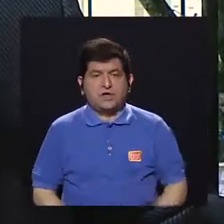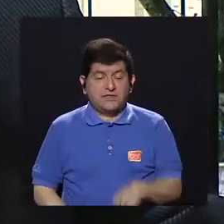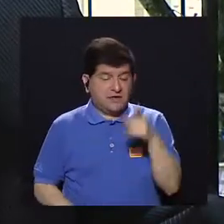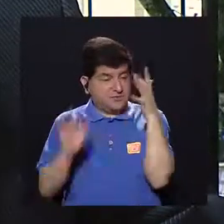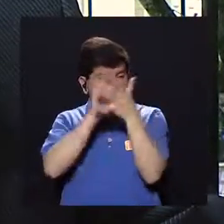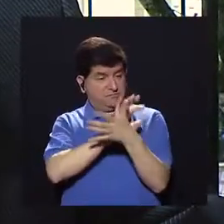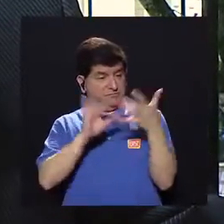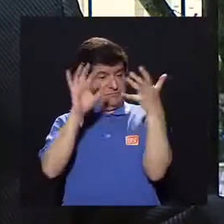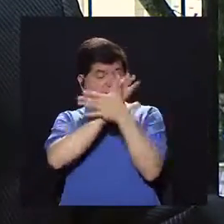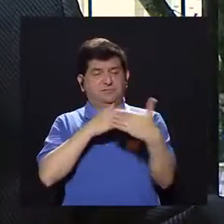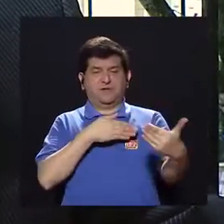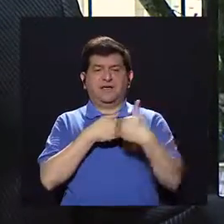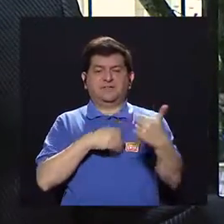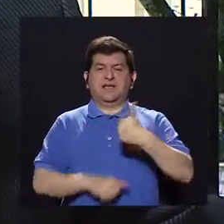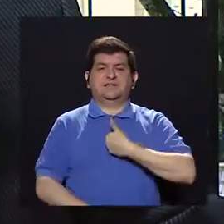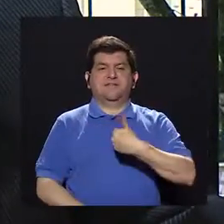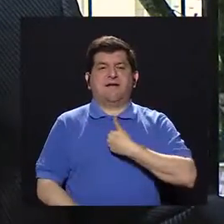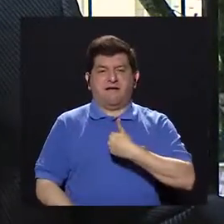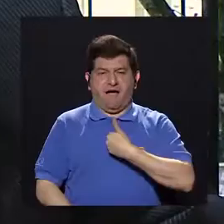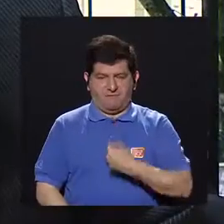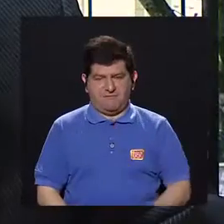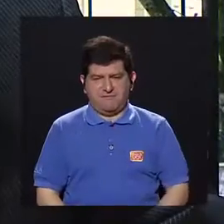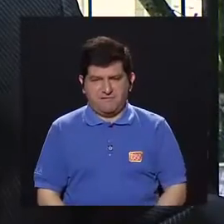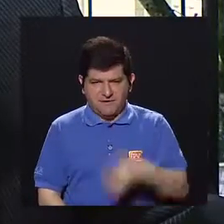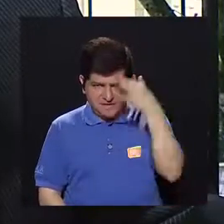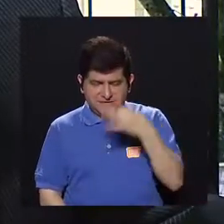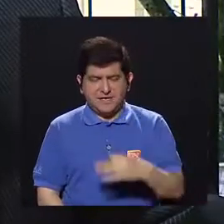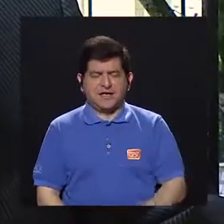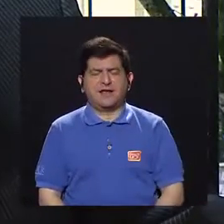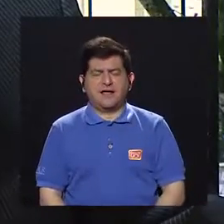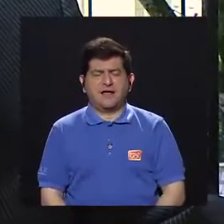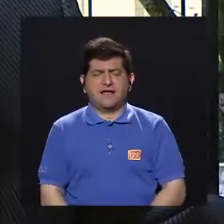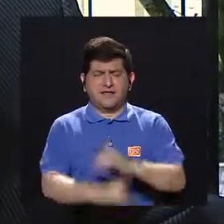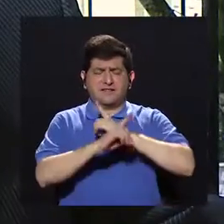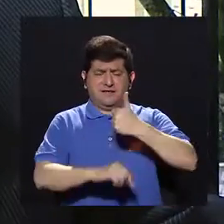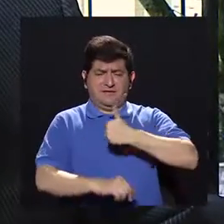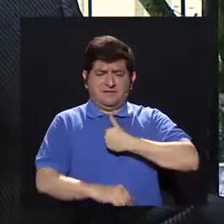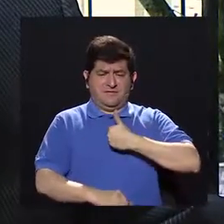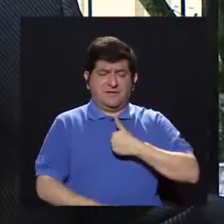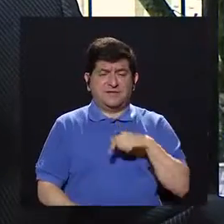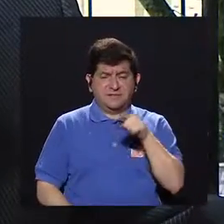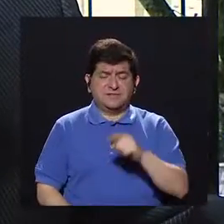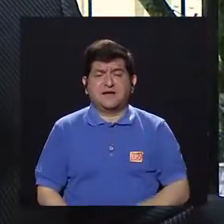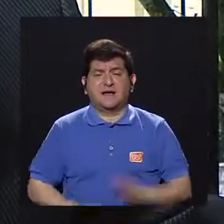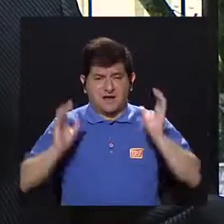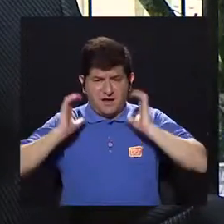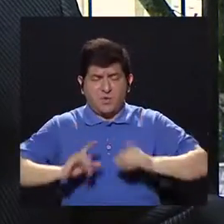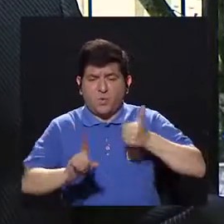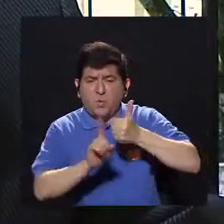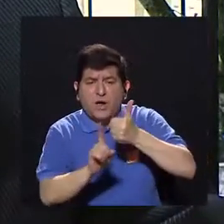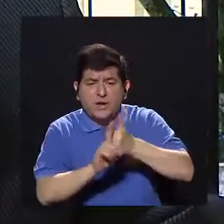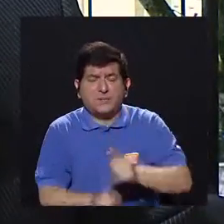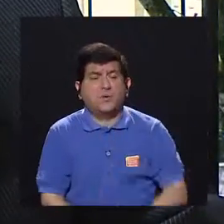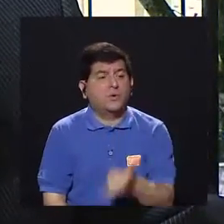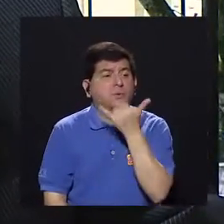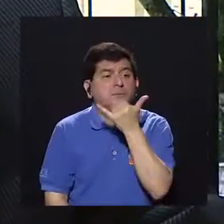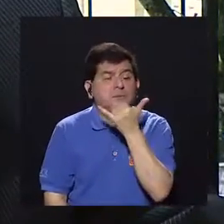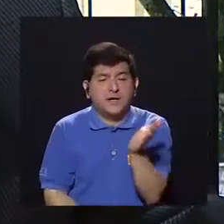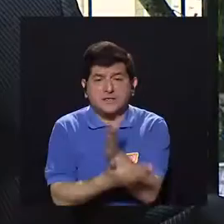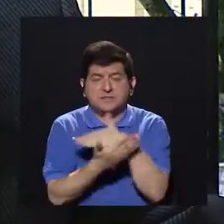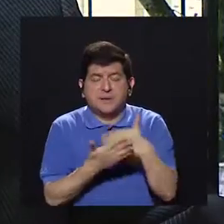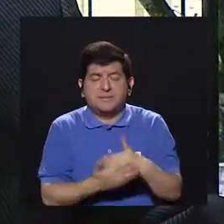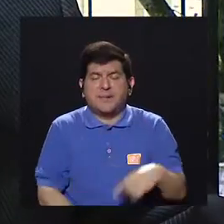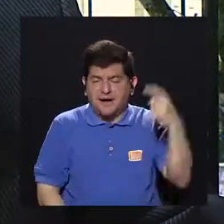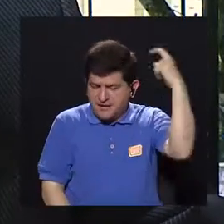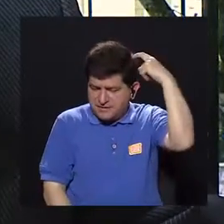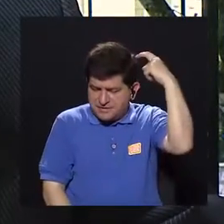se confunde y empieza a atacarse a sí mismo. Se considera autoinmune porque es un ataque al mismo organismo. ¿Qué es lo que ocurre? Que